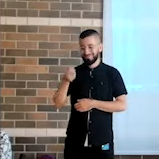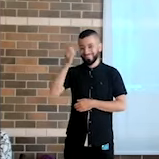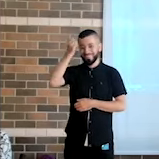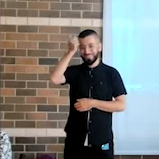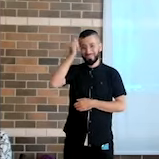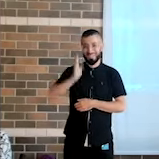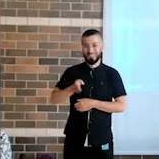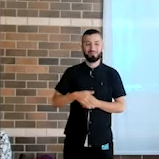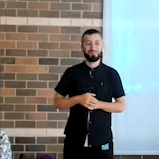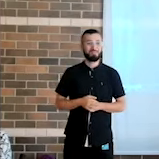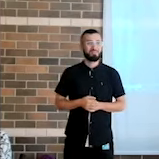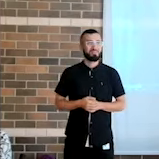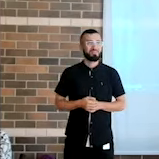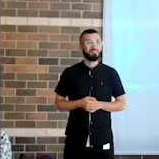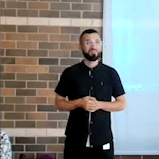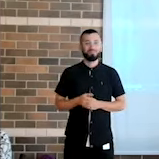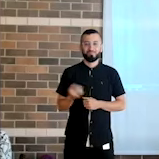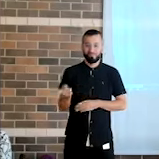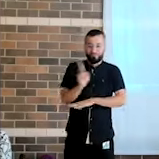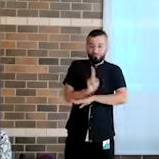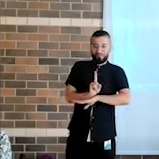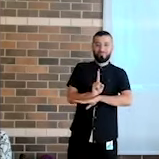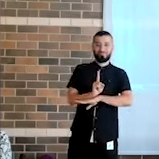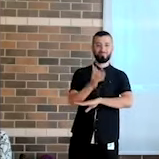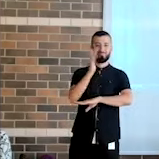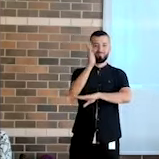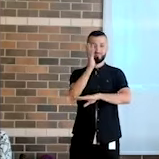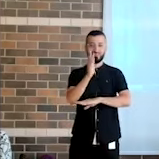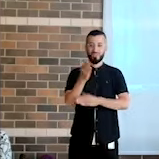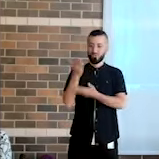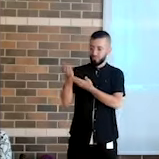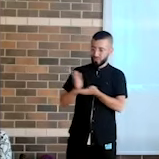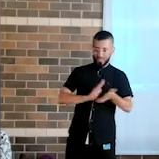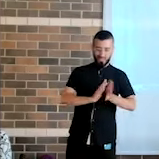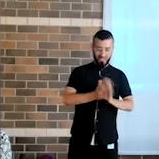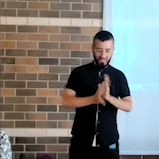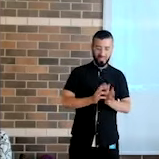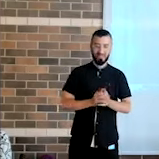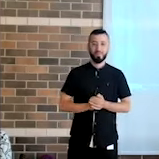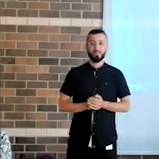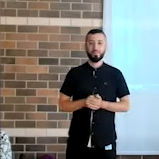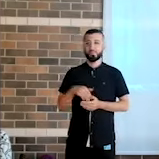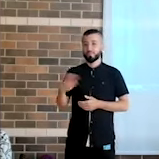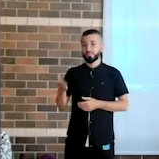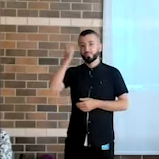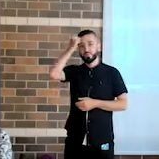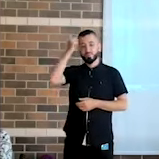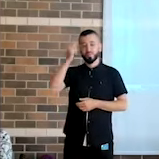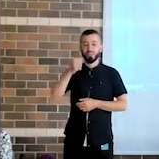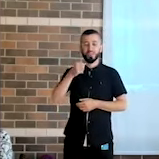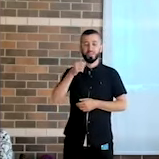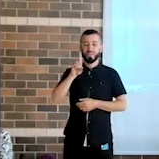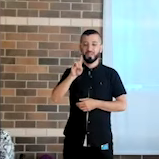por su enseñanza, por su palabra, por su seña, a la profe Diana, o sea, a todas las invitadas, de verdad